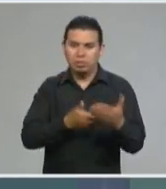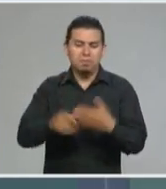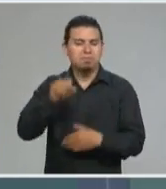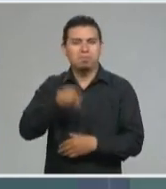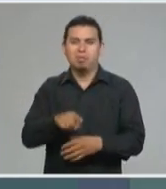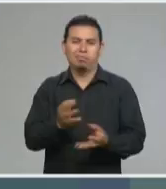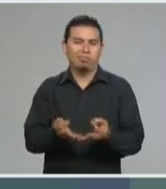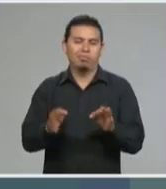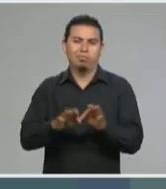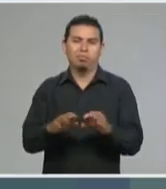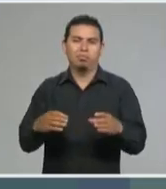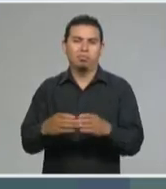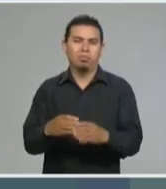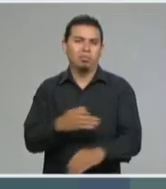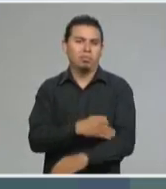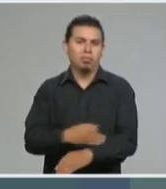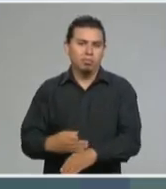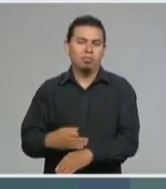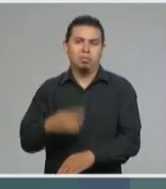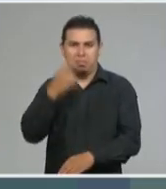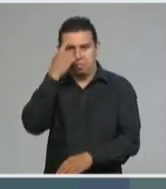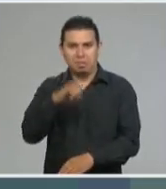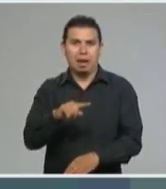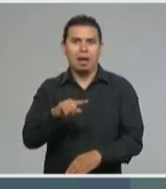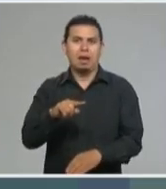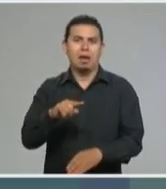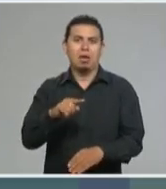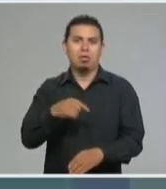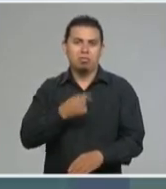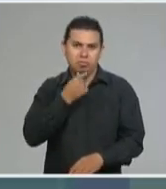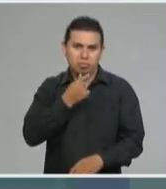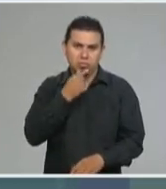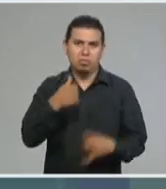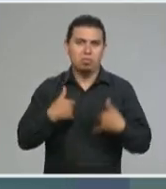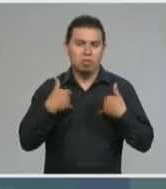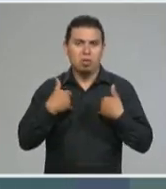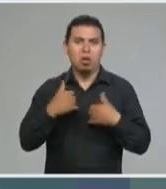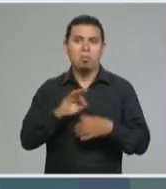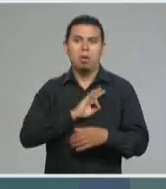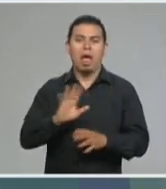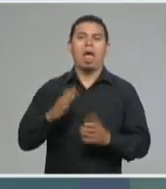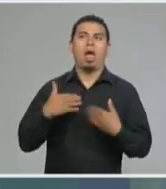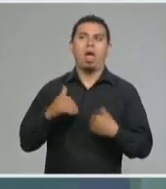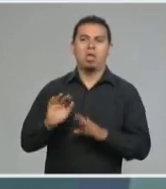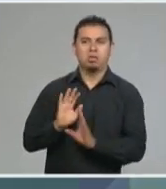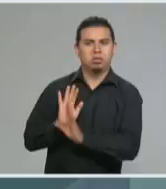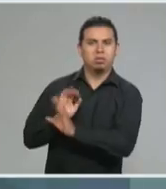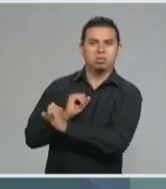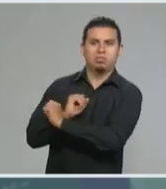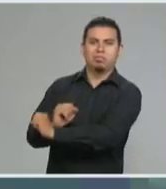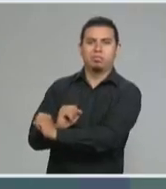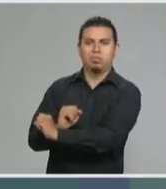primeros, las primeras circunstancias que hacen que los niños o los jóvenes puedan evitar la delincuencia.